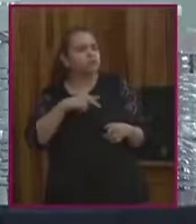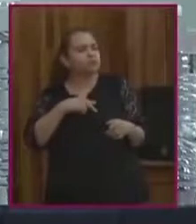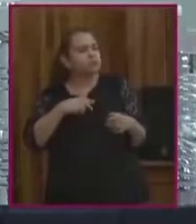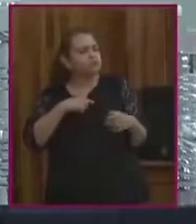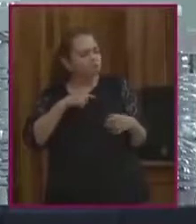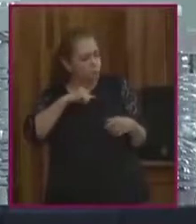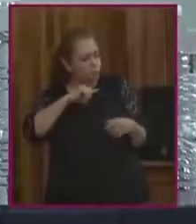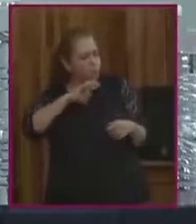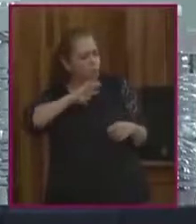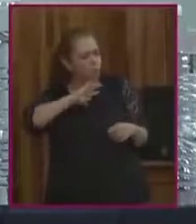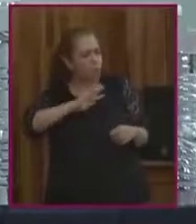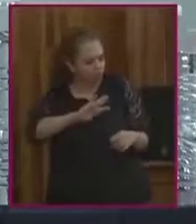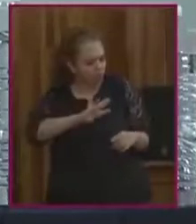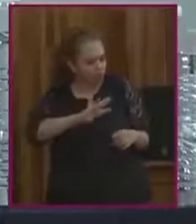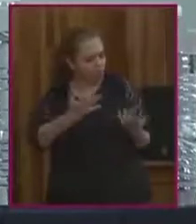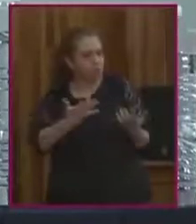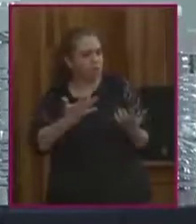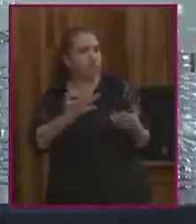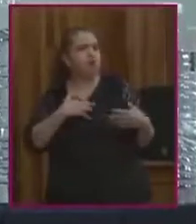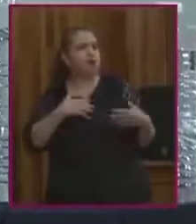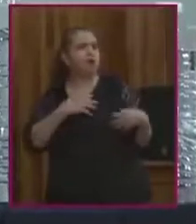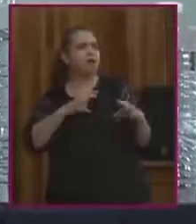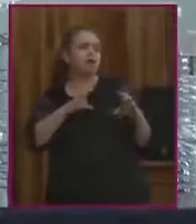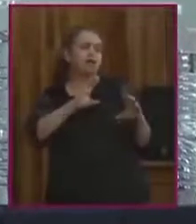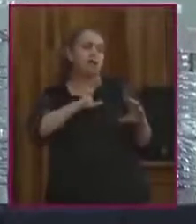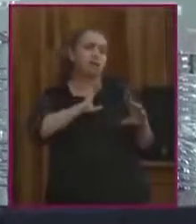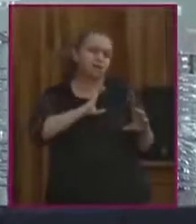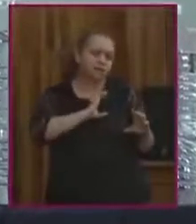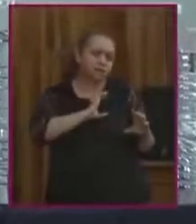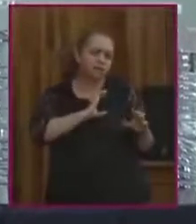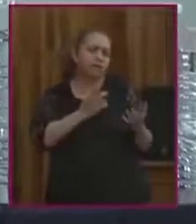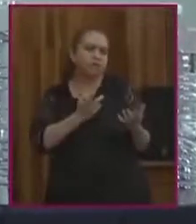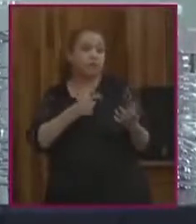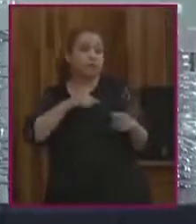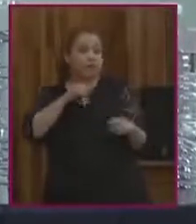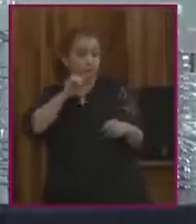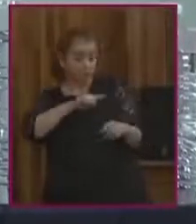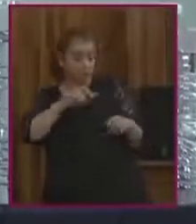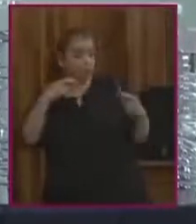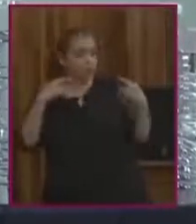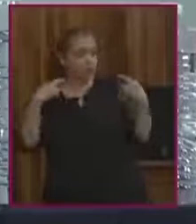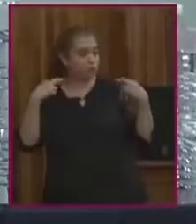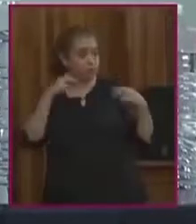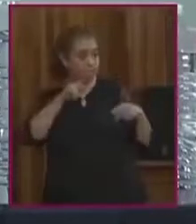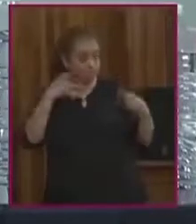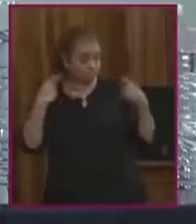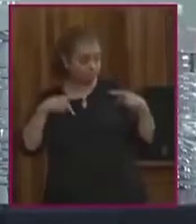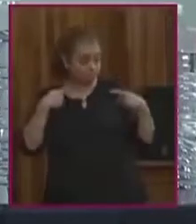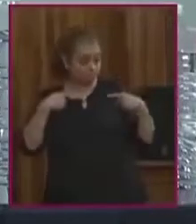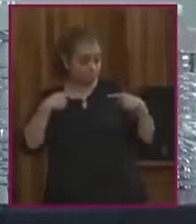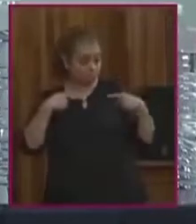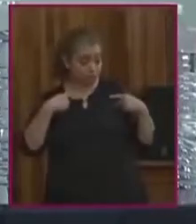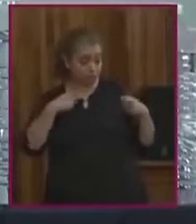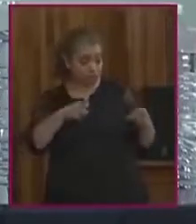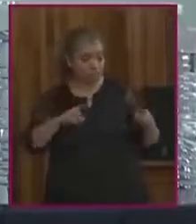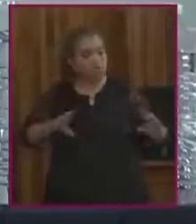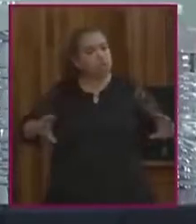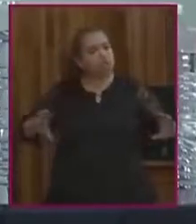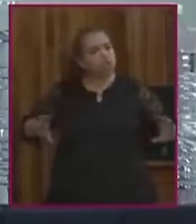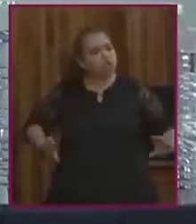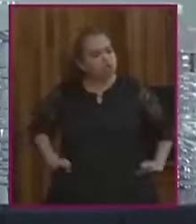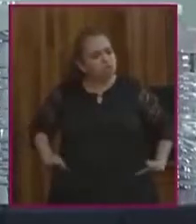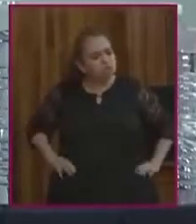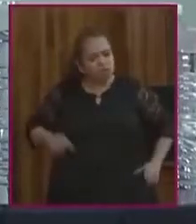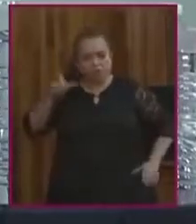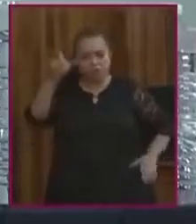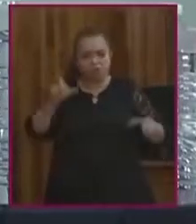cariñoso y sensible, se necesita tener ciertas cualidades en relación a la interacción con la niña y el niño